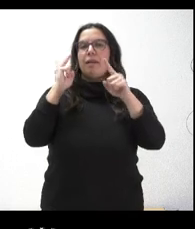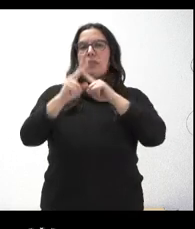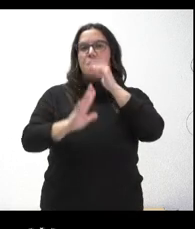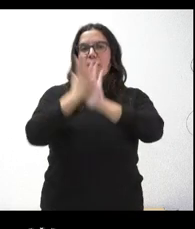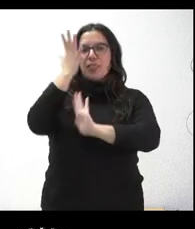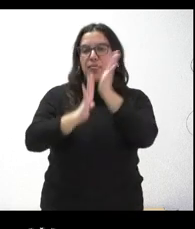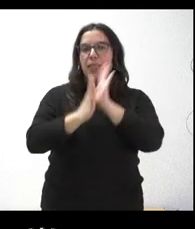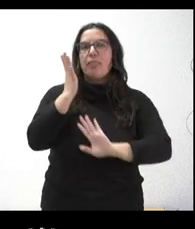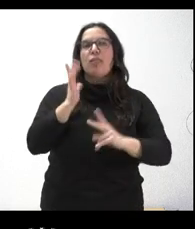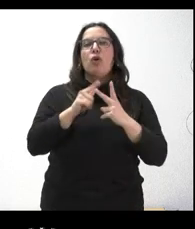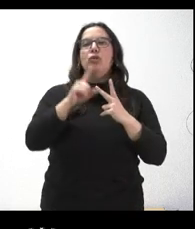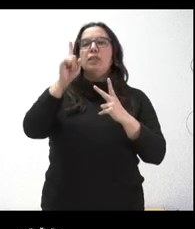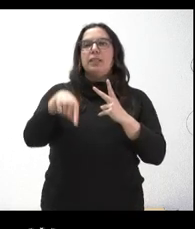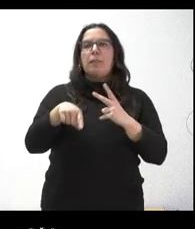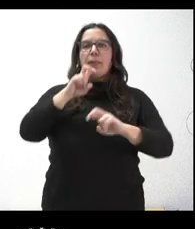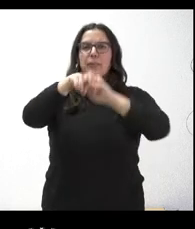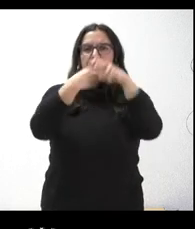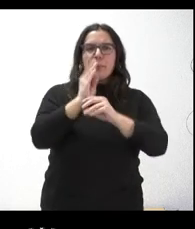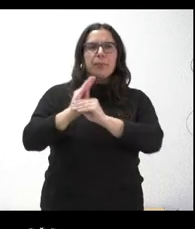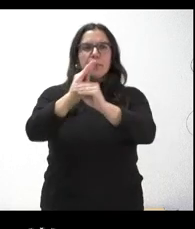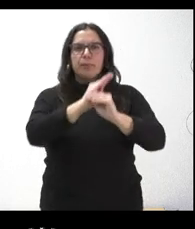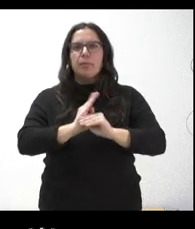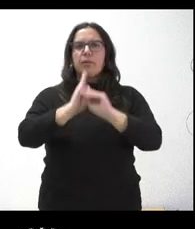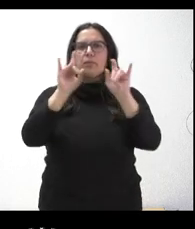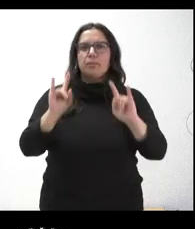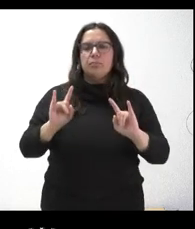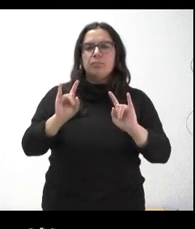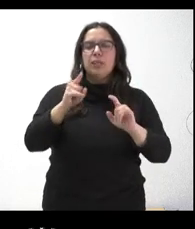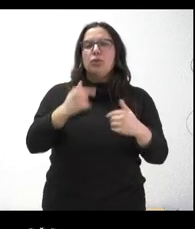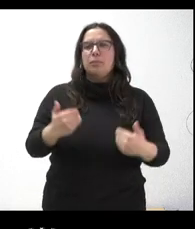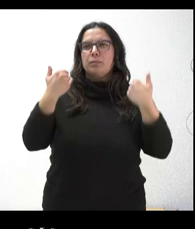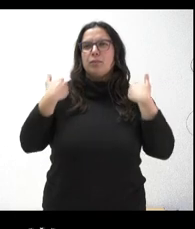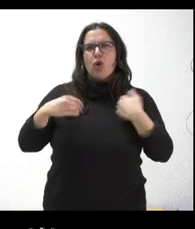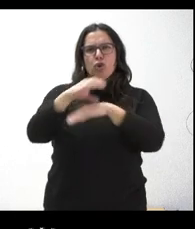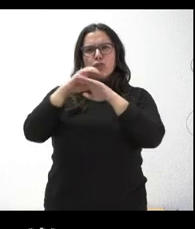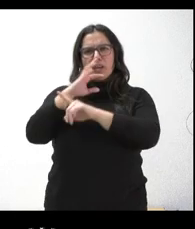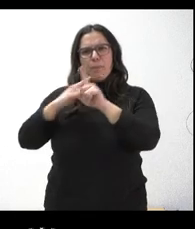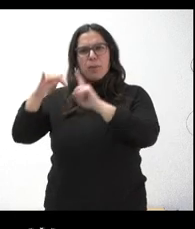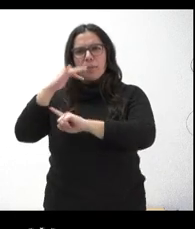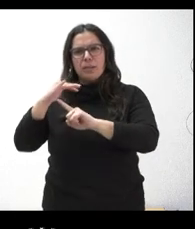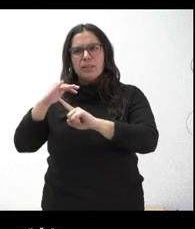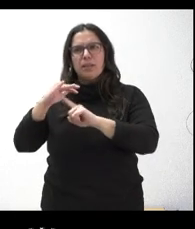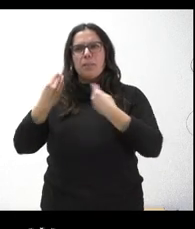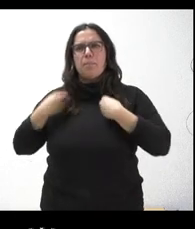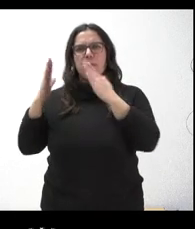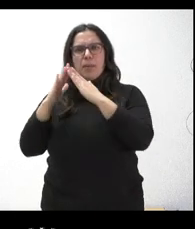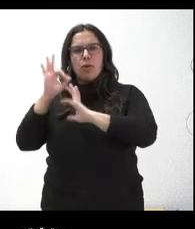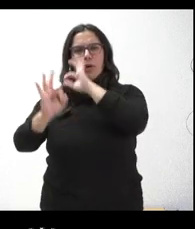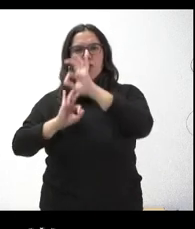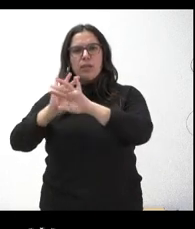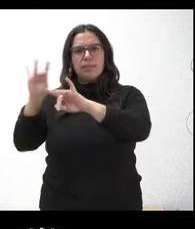de y de restauración forestal depende de la consejería de de medio ambiente vivienda y ordenación del territorio